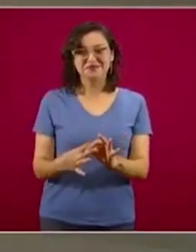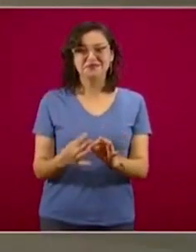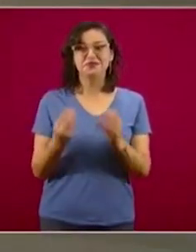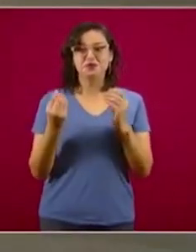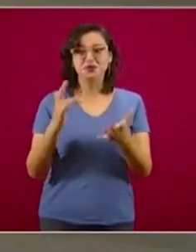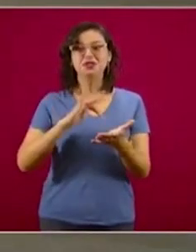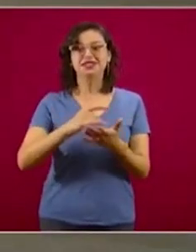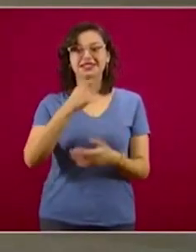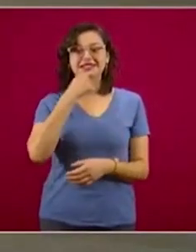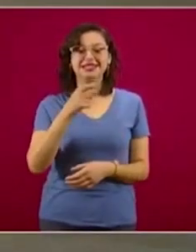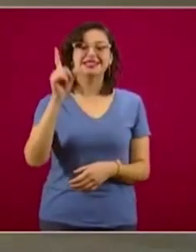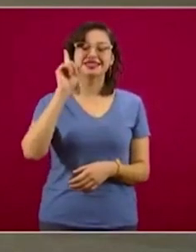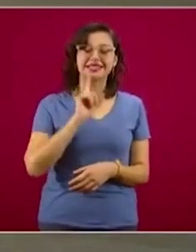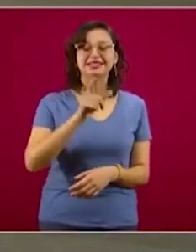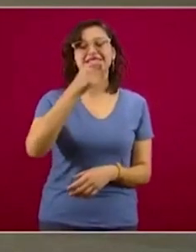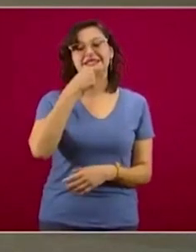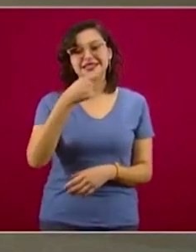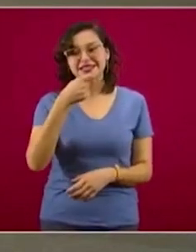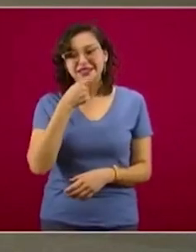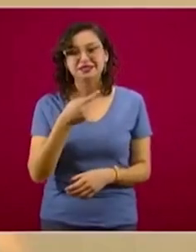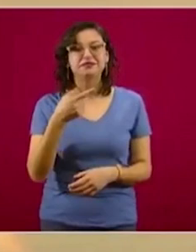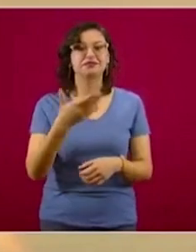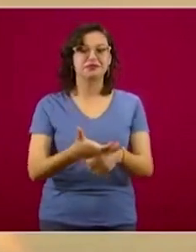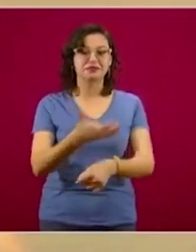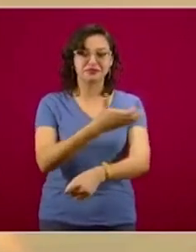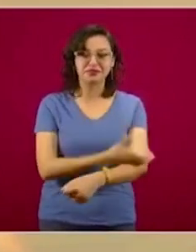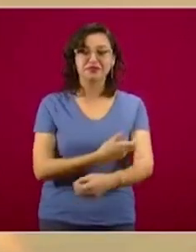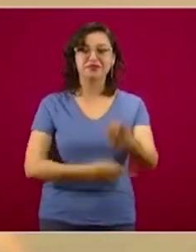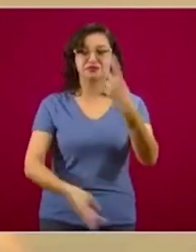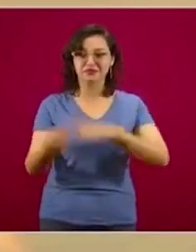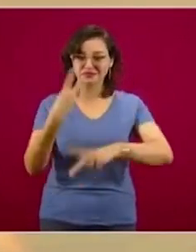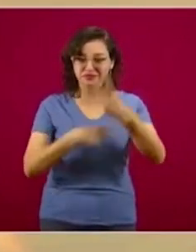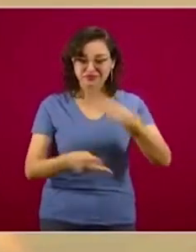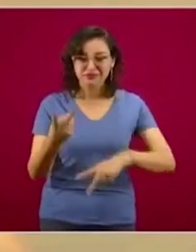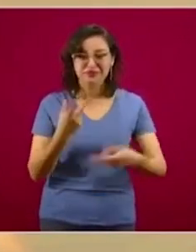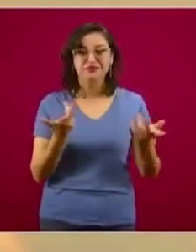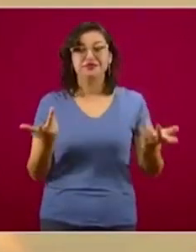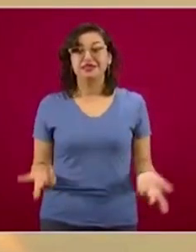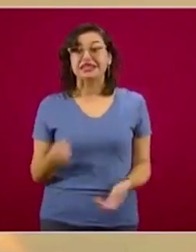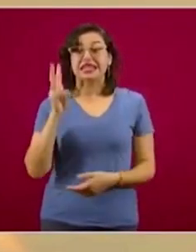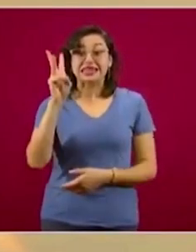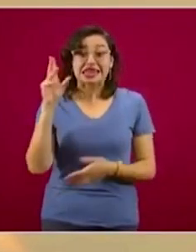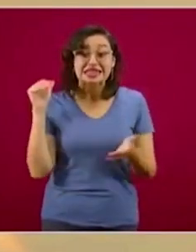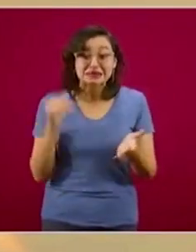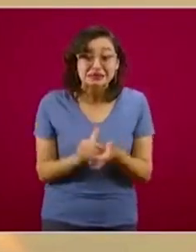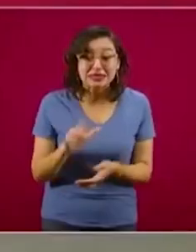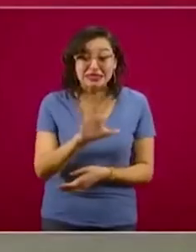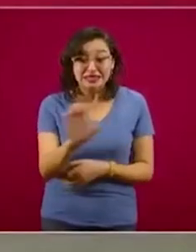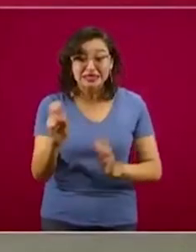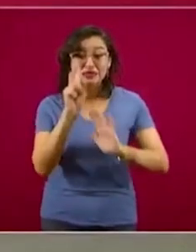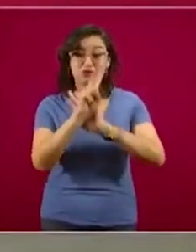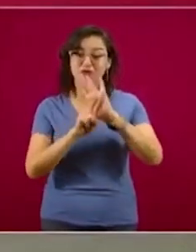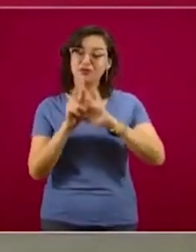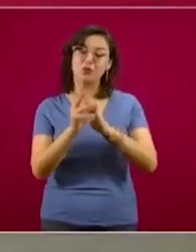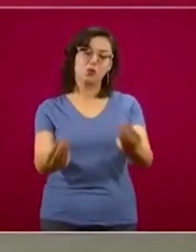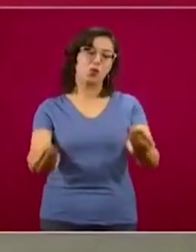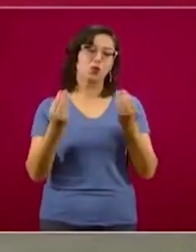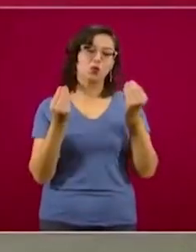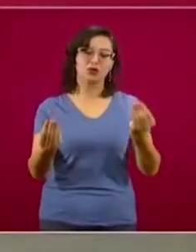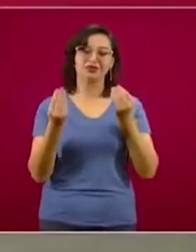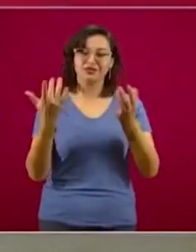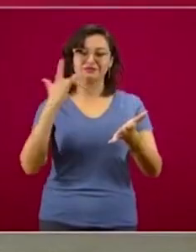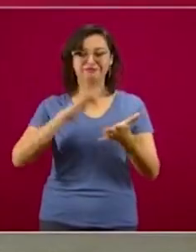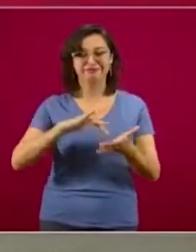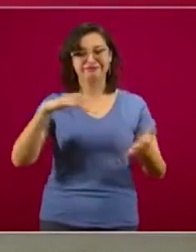niñas y niños que nos acompañaron quienes estuvieron aquí quienes nos mandaron más de 3500 vídeos mil gracias por sus preguntas